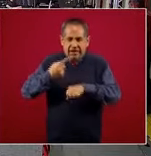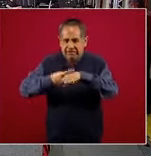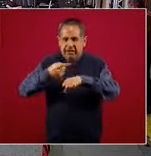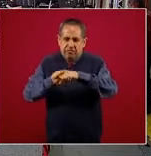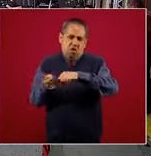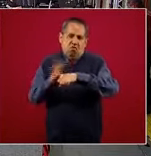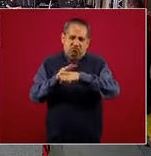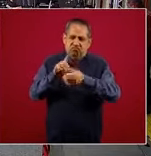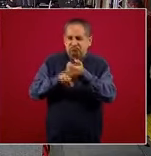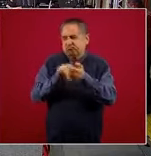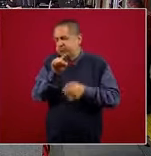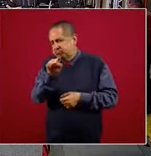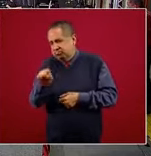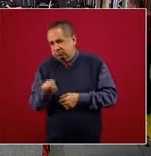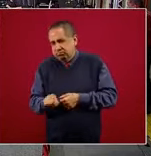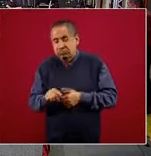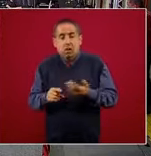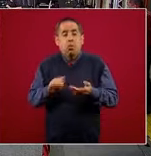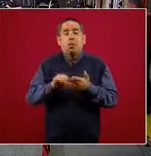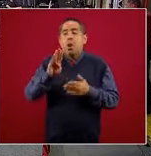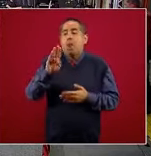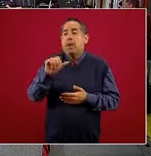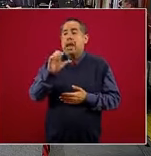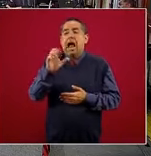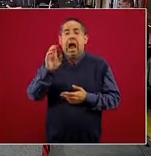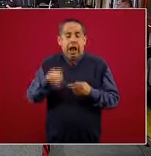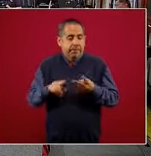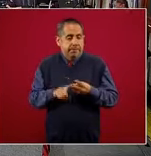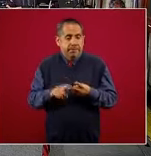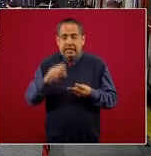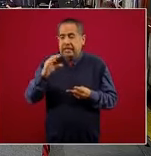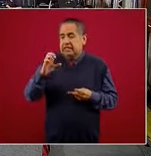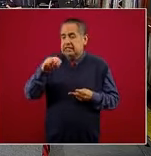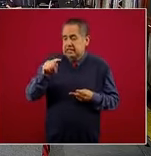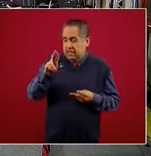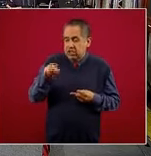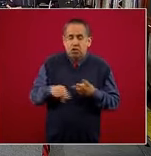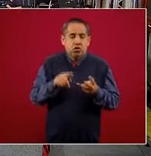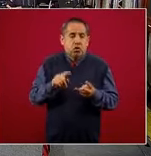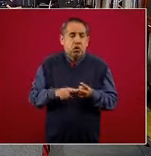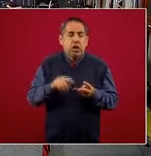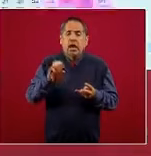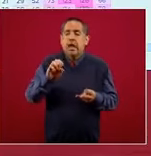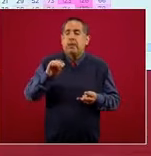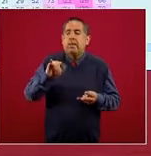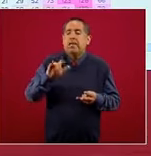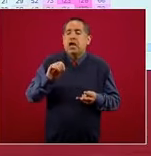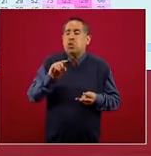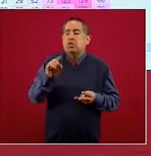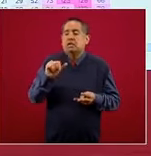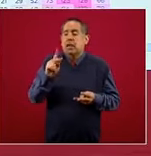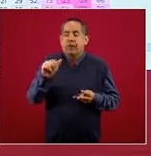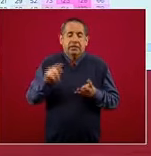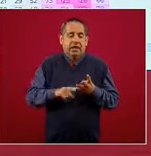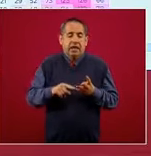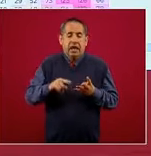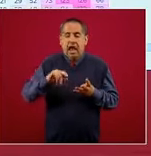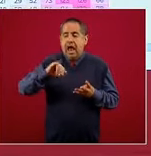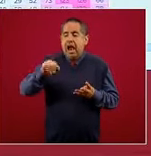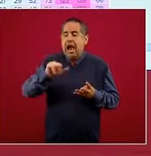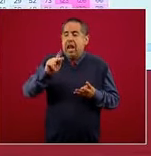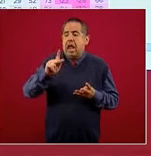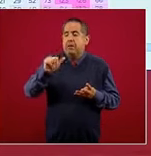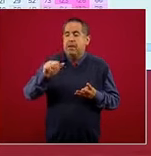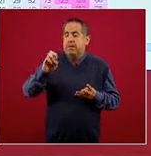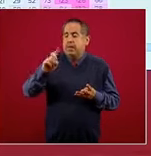casos, y Balancán, ya dijimos Centro, Emiliano Zapata, Jalapa de